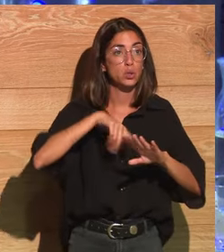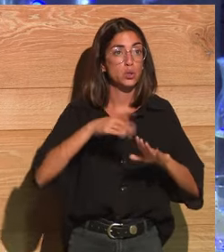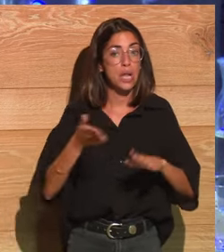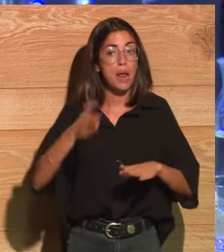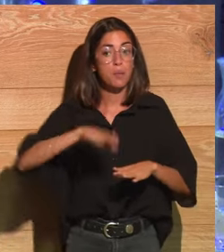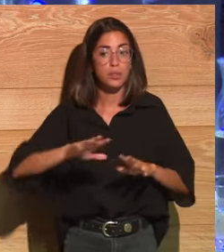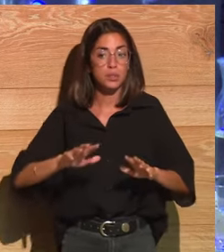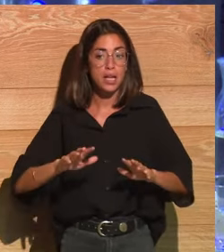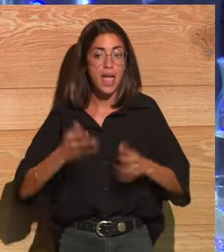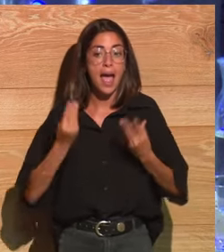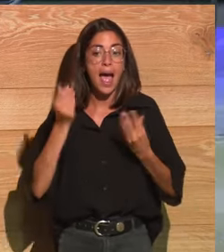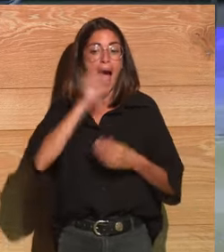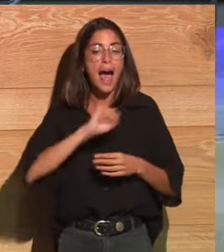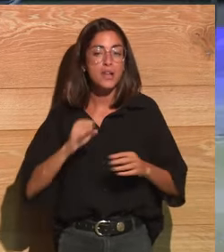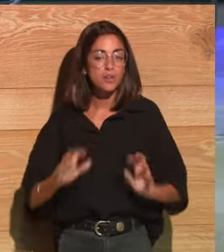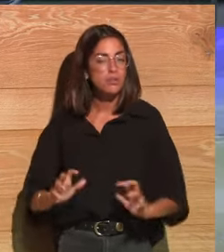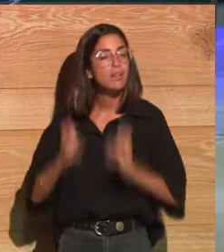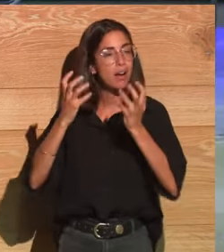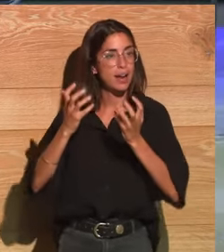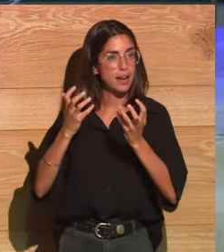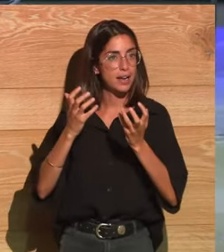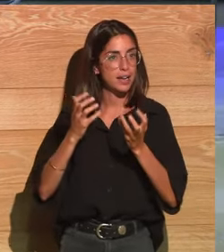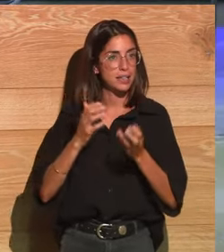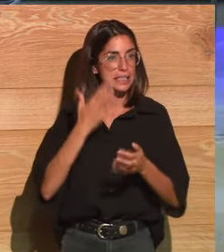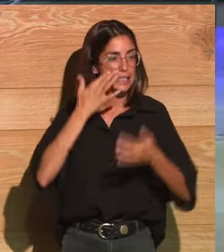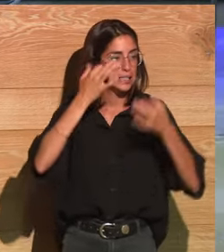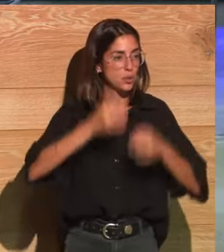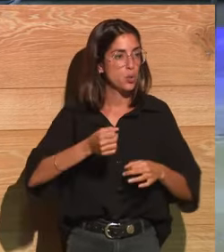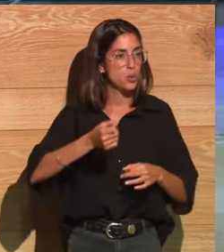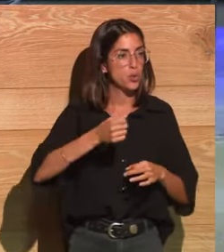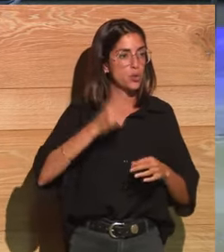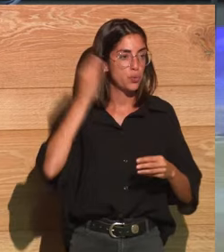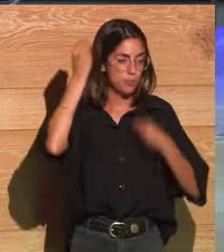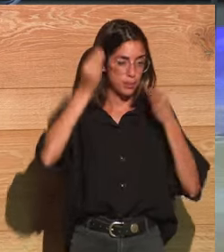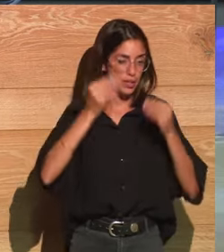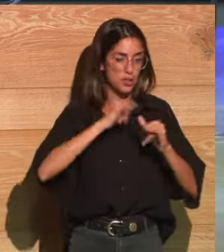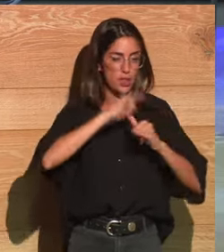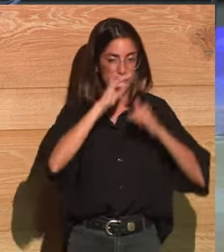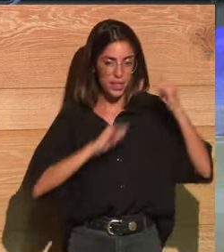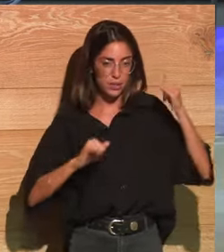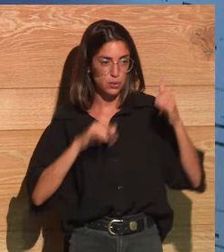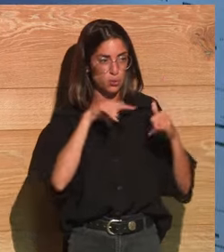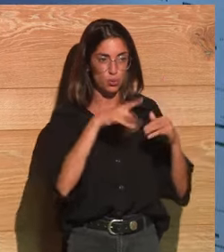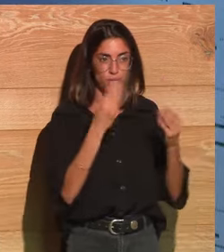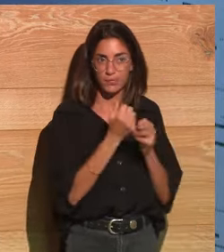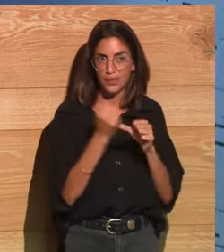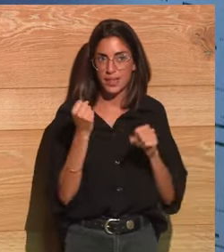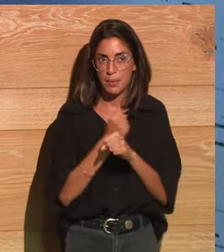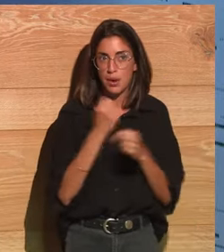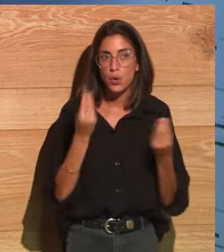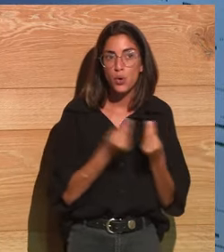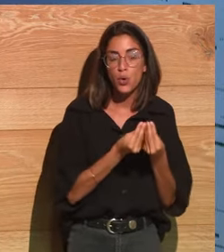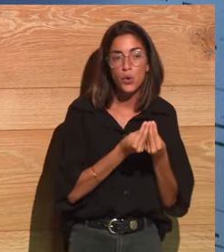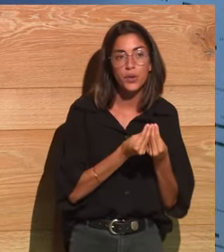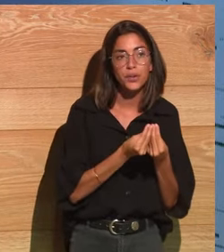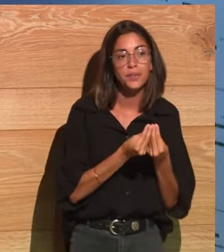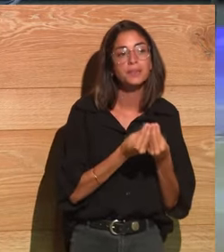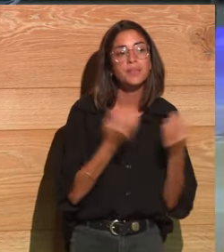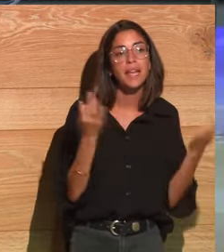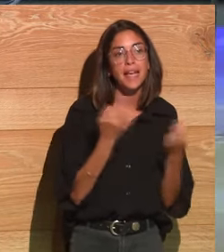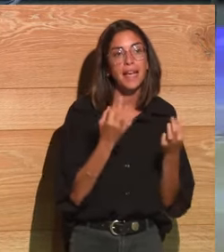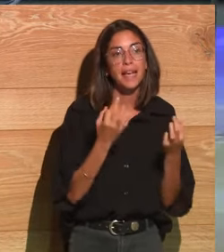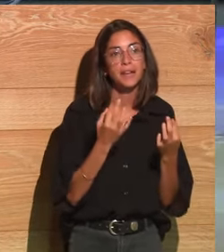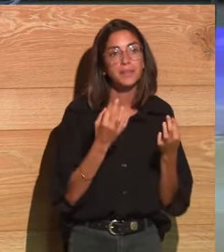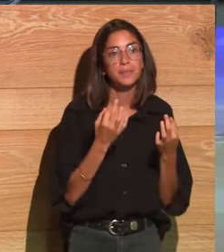muerte. Seguramente una de las cicatrices, se lo puedo llamar así, más impresionantes, tú has trabajado con ella, es la falta